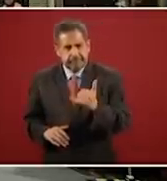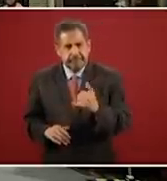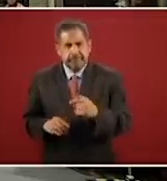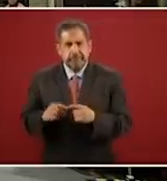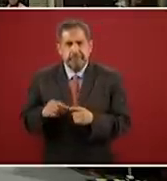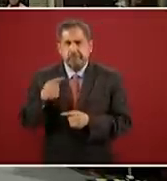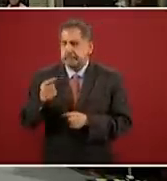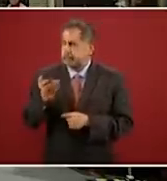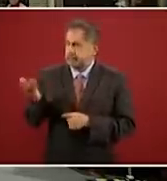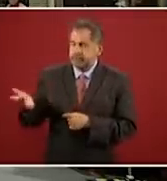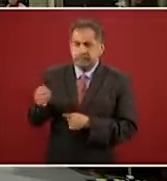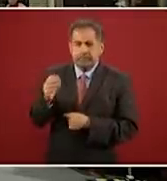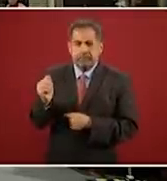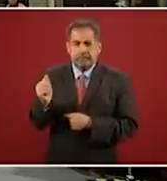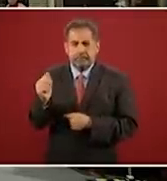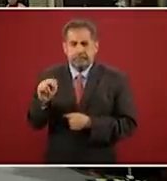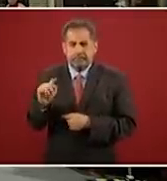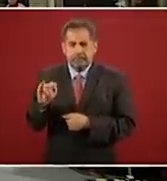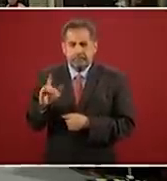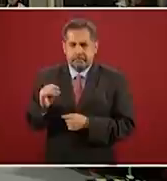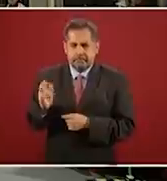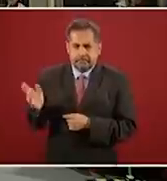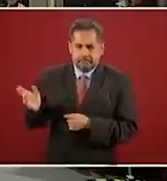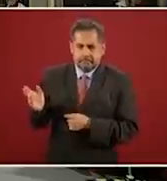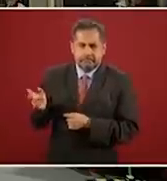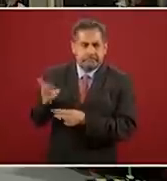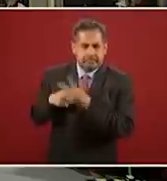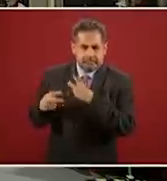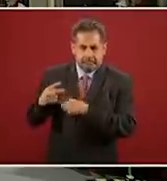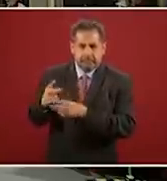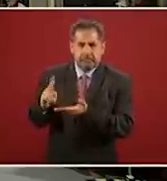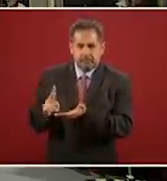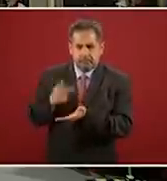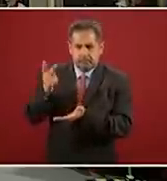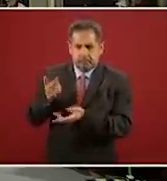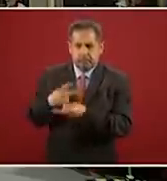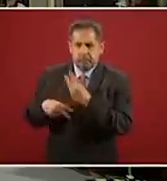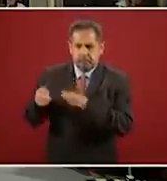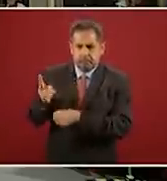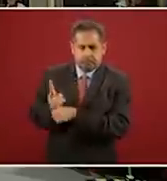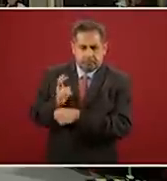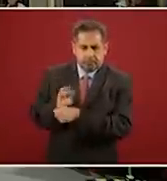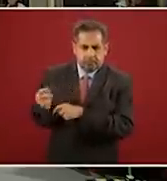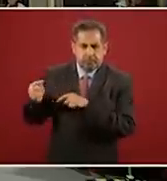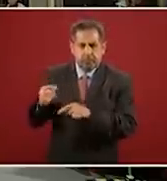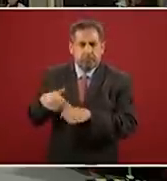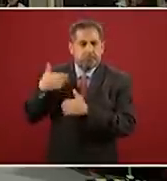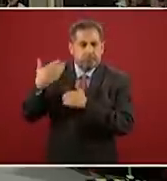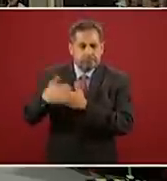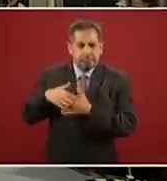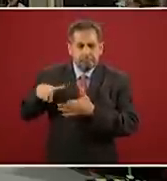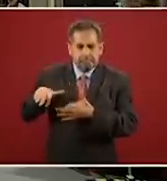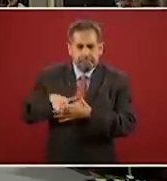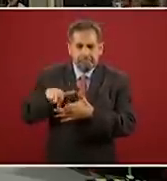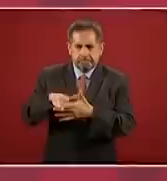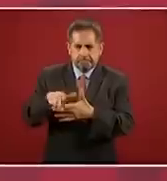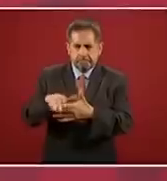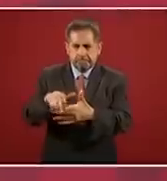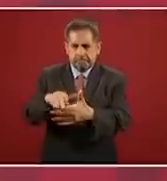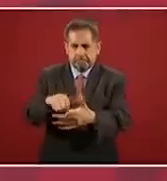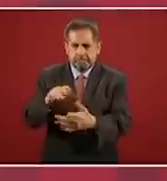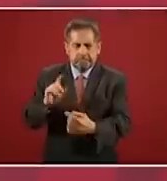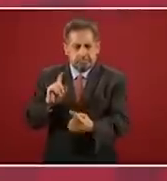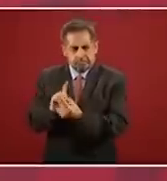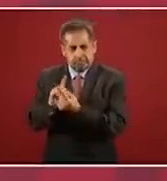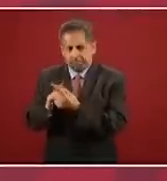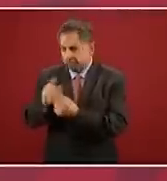le pedimos a Santiago que venga, lo invitamos periódicamente. ¿De